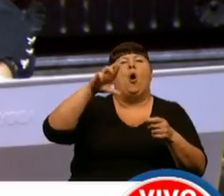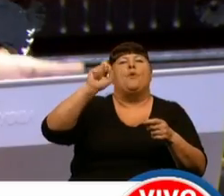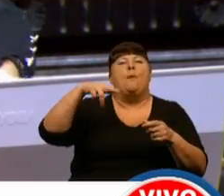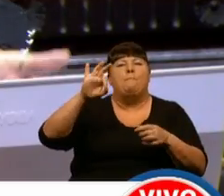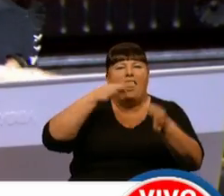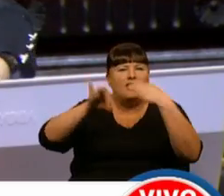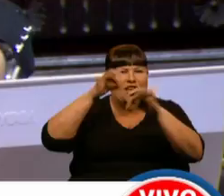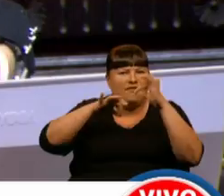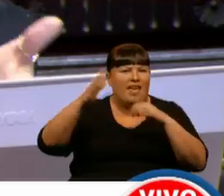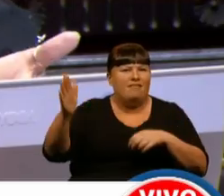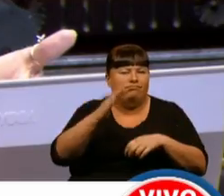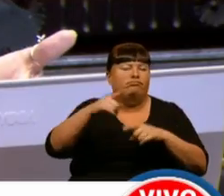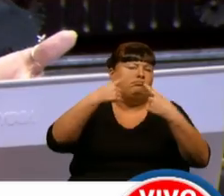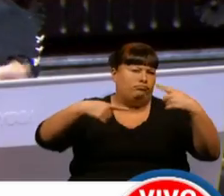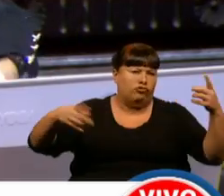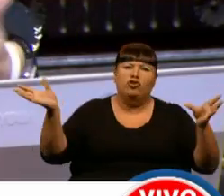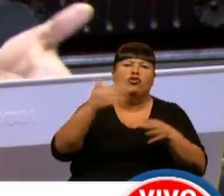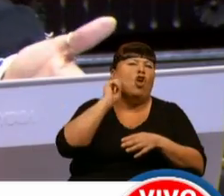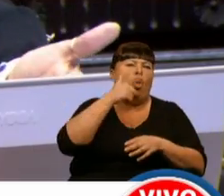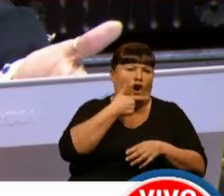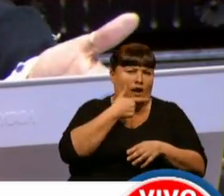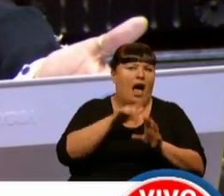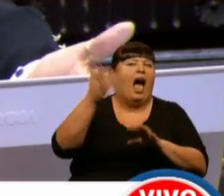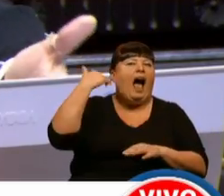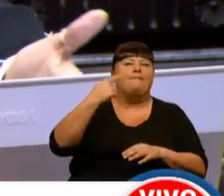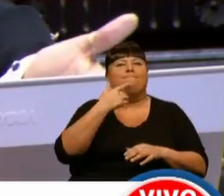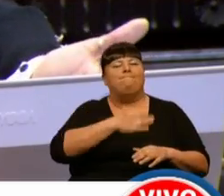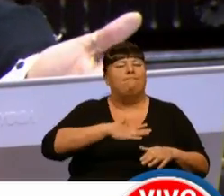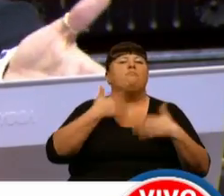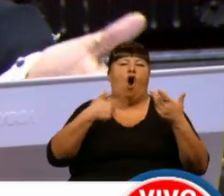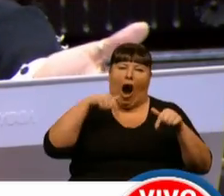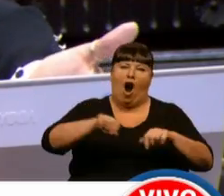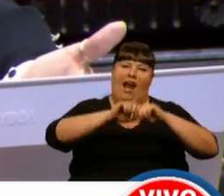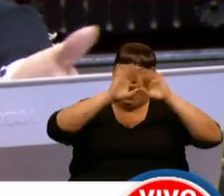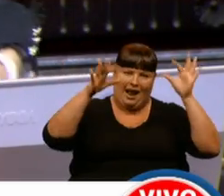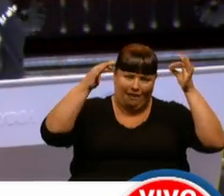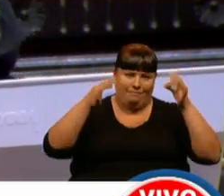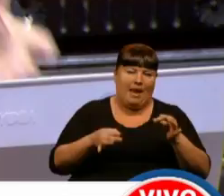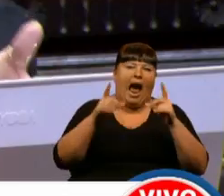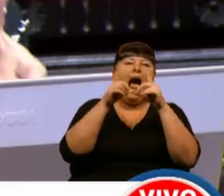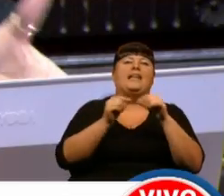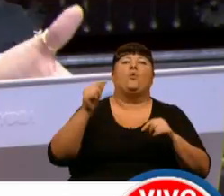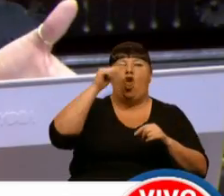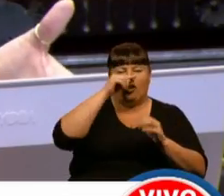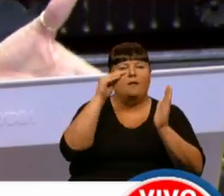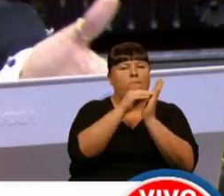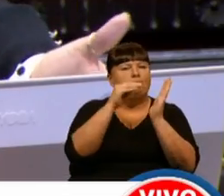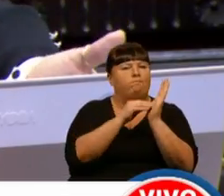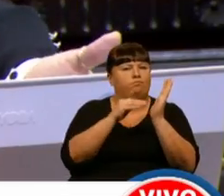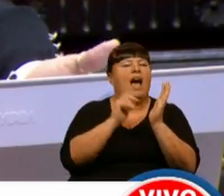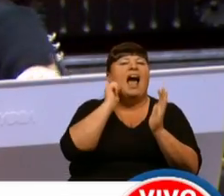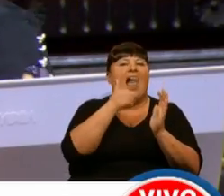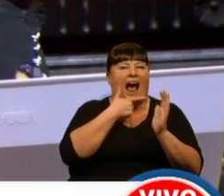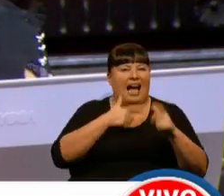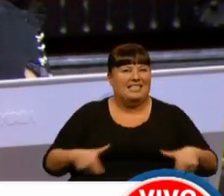comercializado a granel y otros esto generaba mucha inquietud por eso que lo aclaro especialmente en el artículo 7 está contemplado el